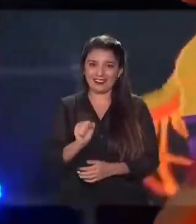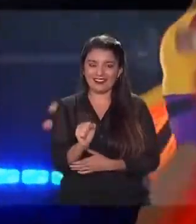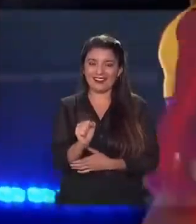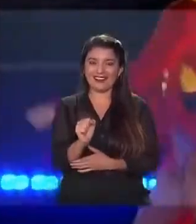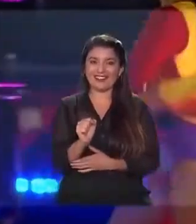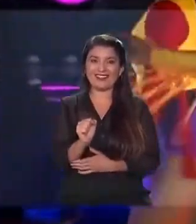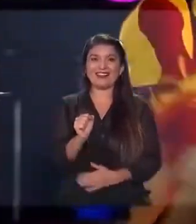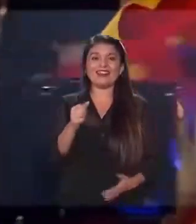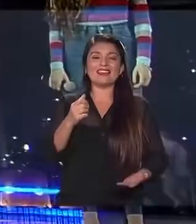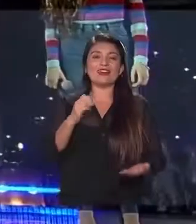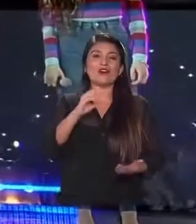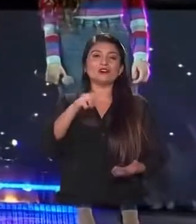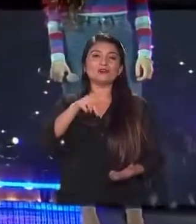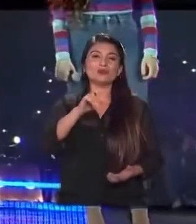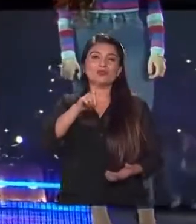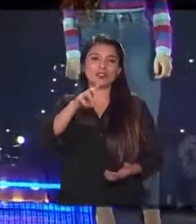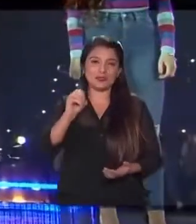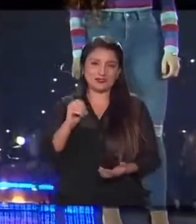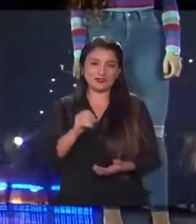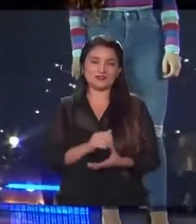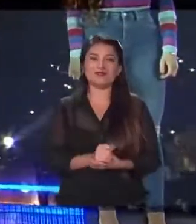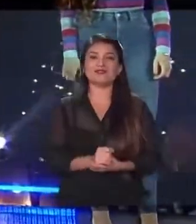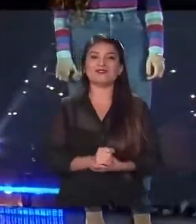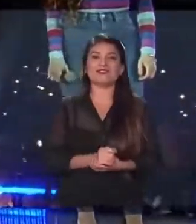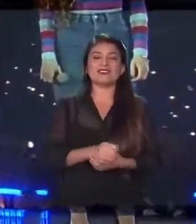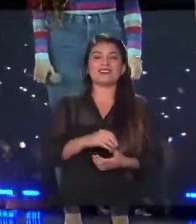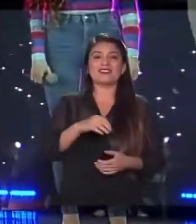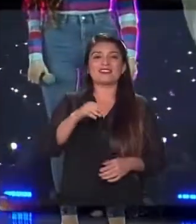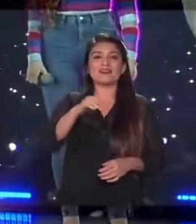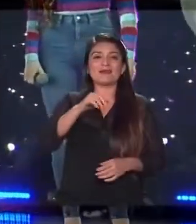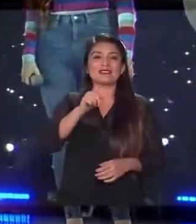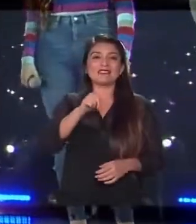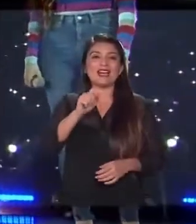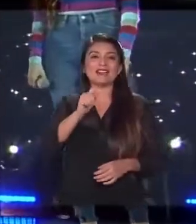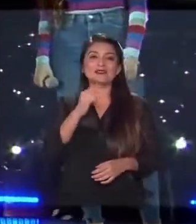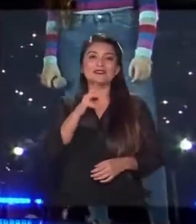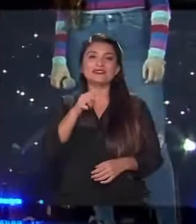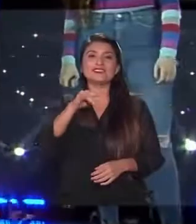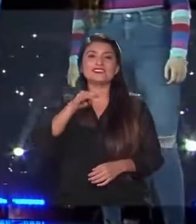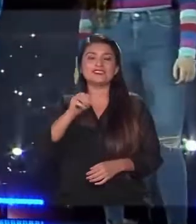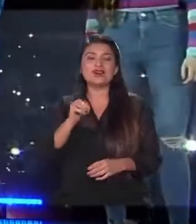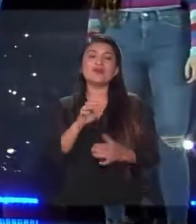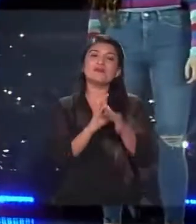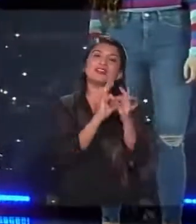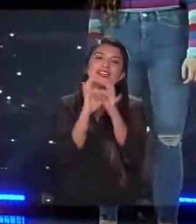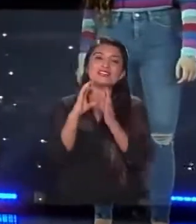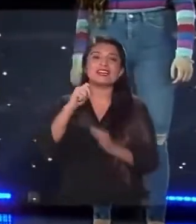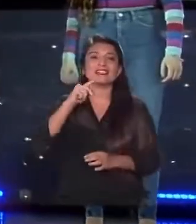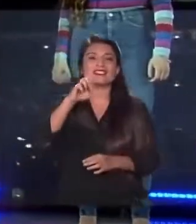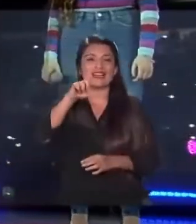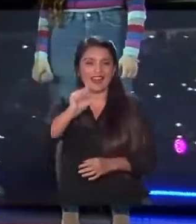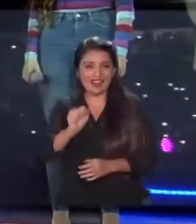Gallardo, Consuelo Schuster, Saturnino, Gracia Canela,